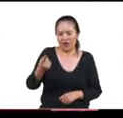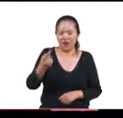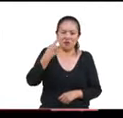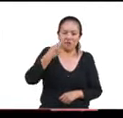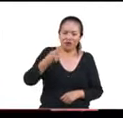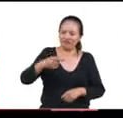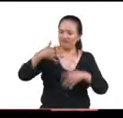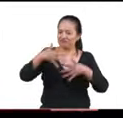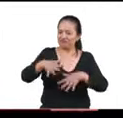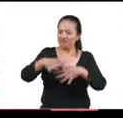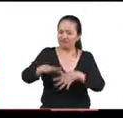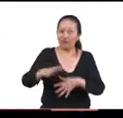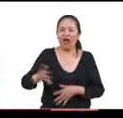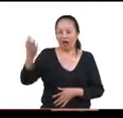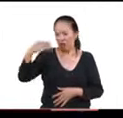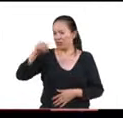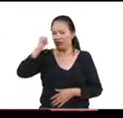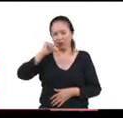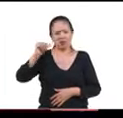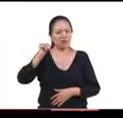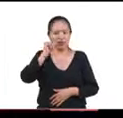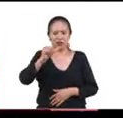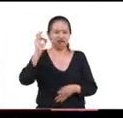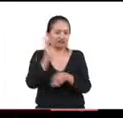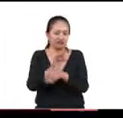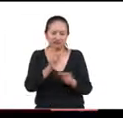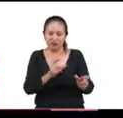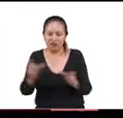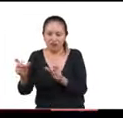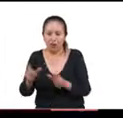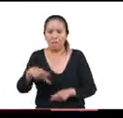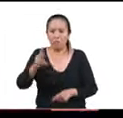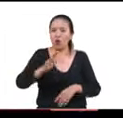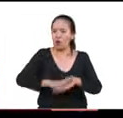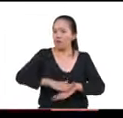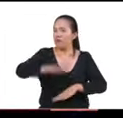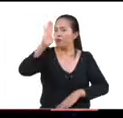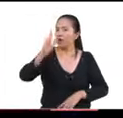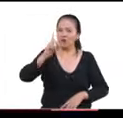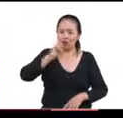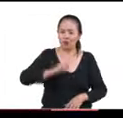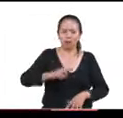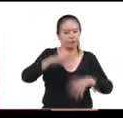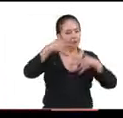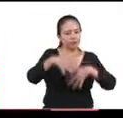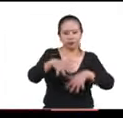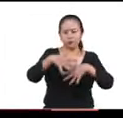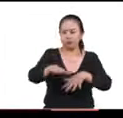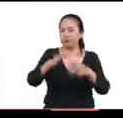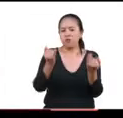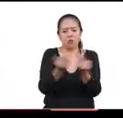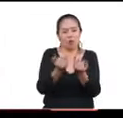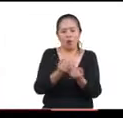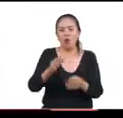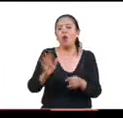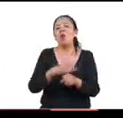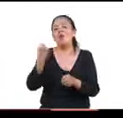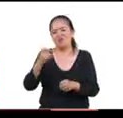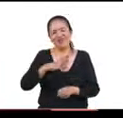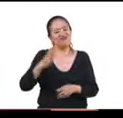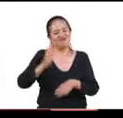sido muchos años que hemos dado el acompañamiento, pero se ha dado más fuerza cada vez al movimiento feminista por cuestiones de violencia